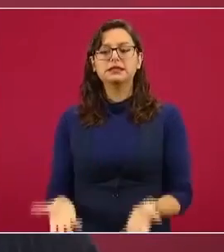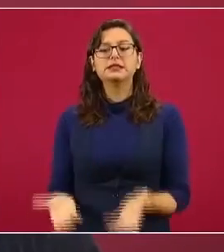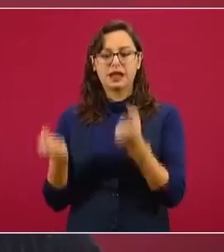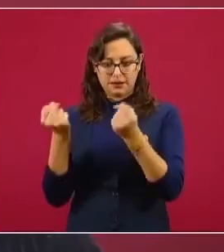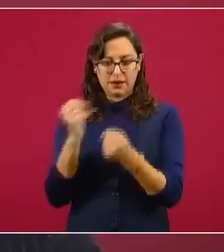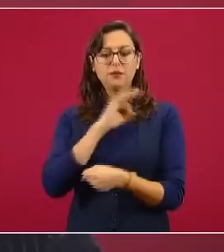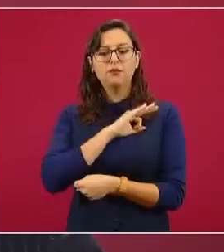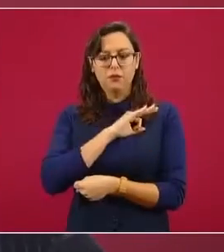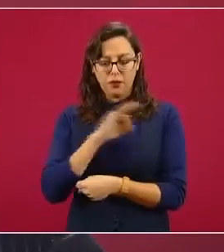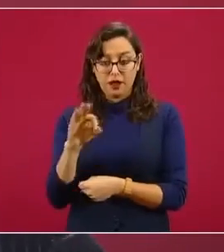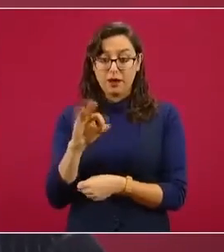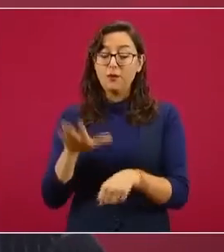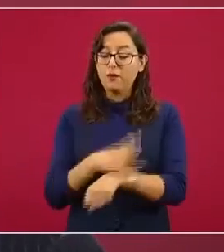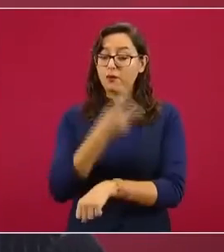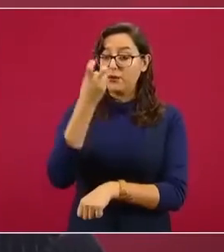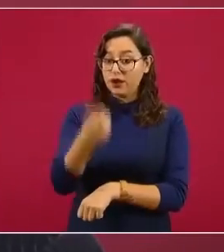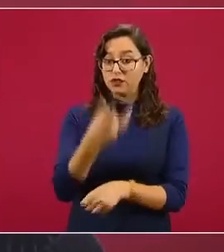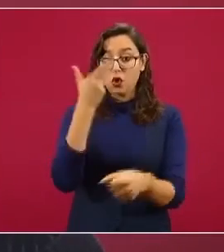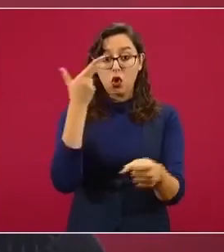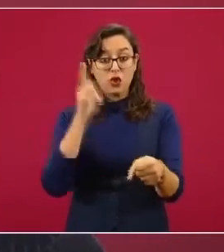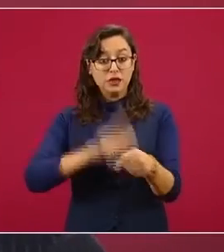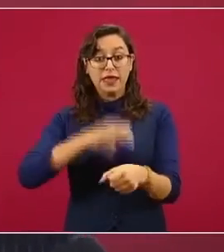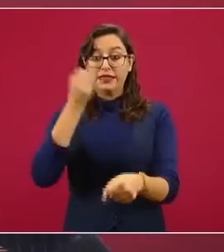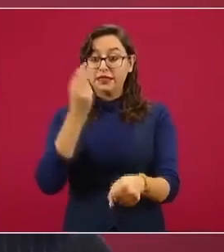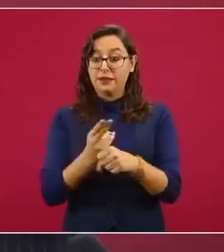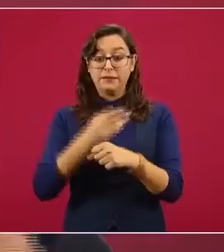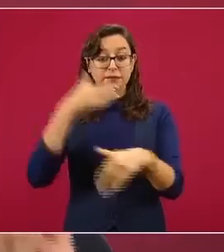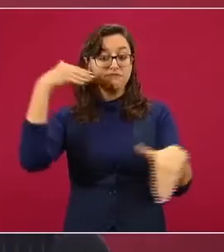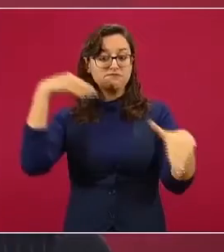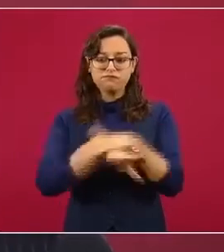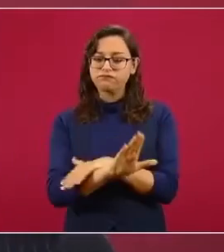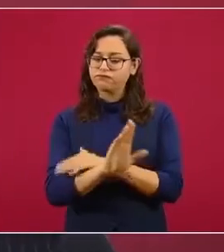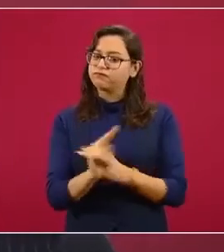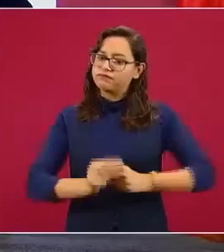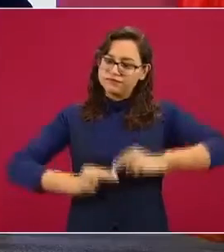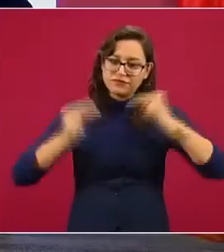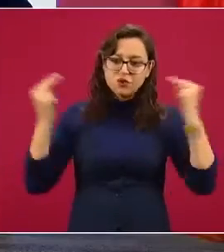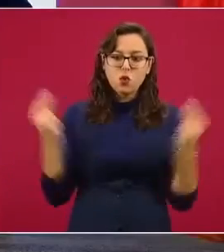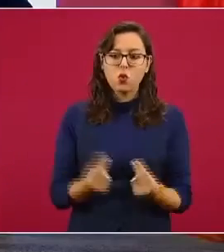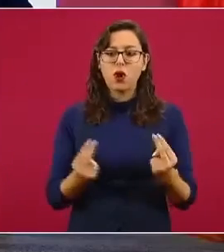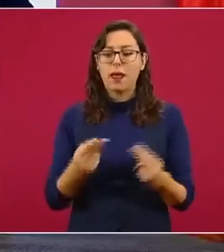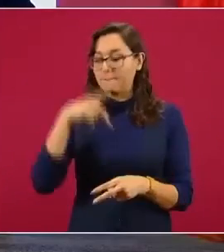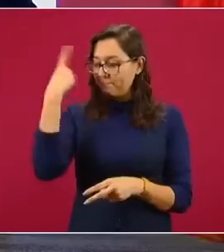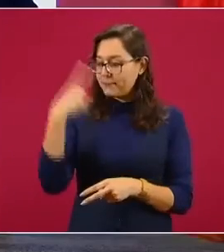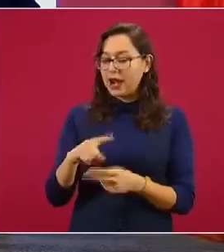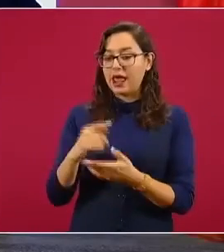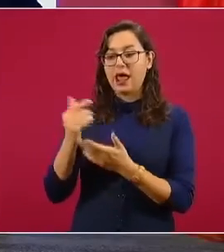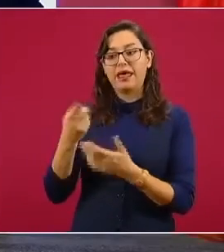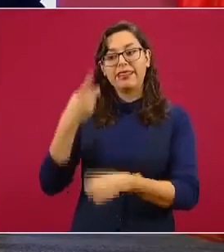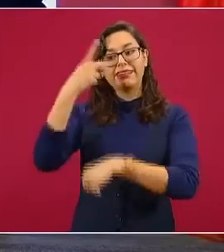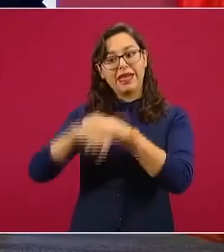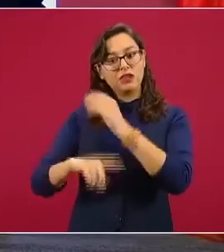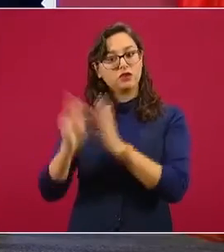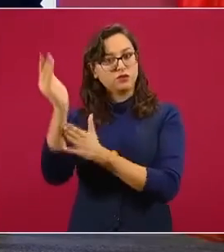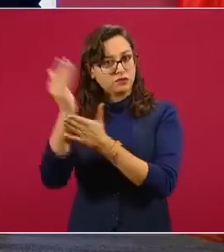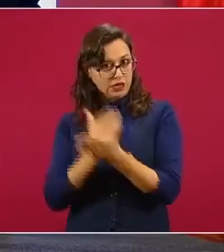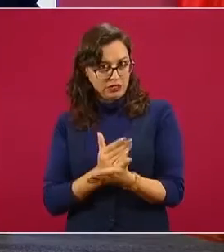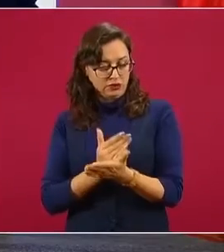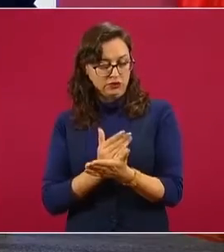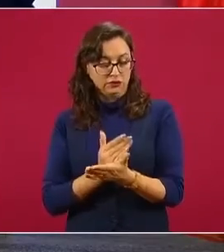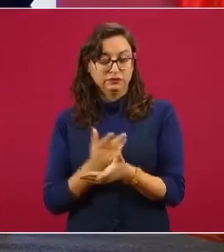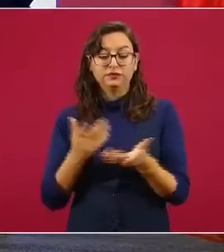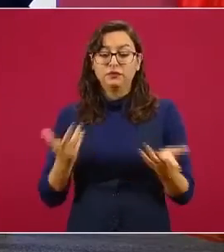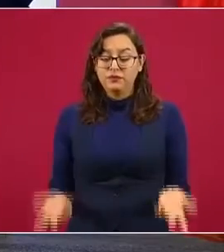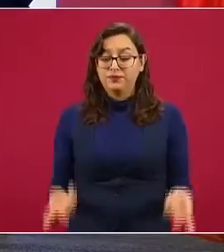lograr instaurar las medidas de mitigación, de reducción del daño. Si las personas